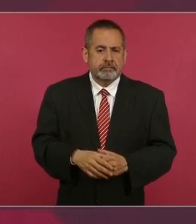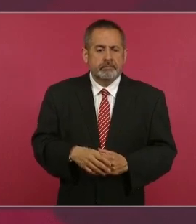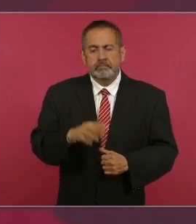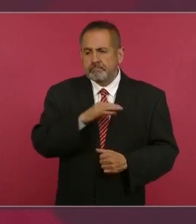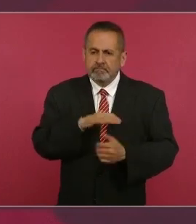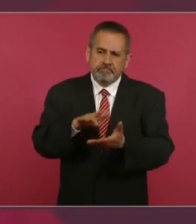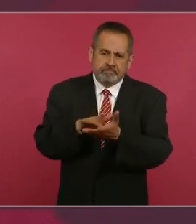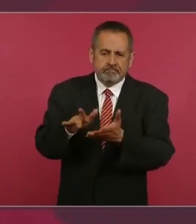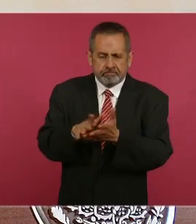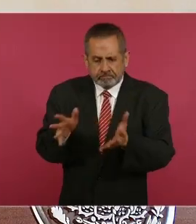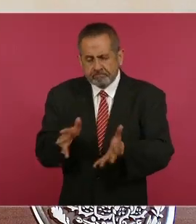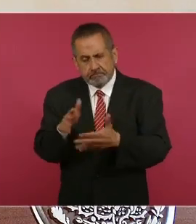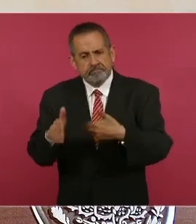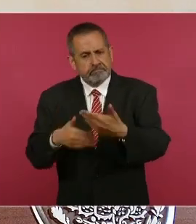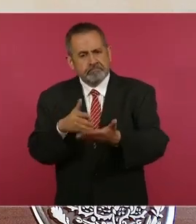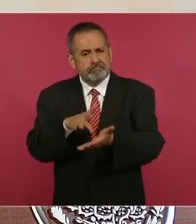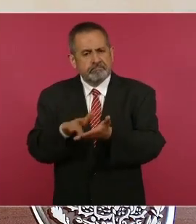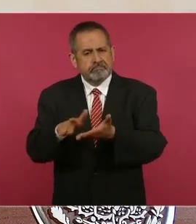podemos enfrentar la crisis